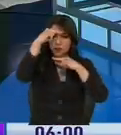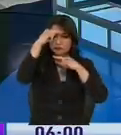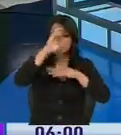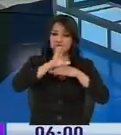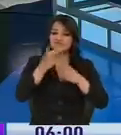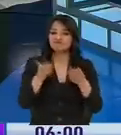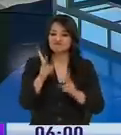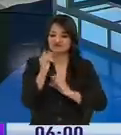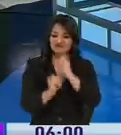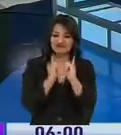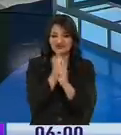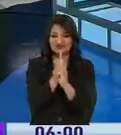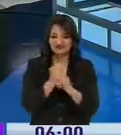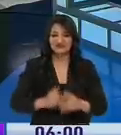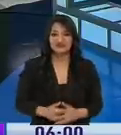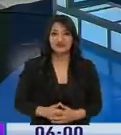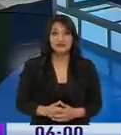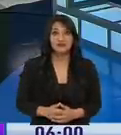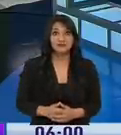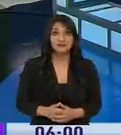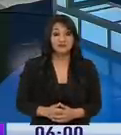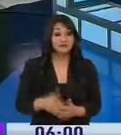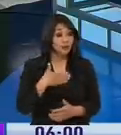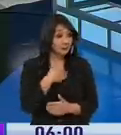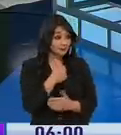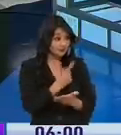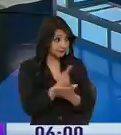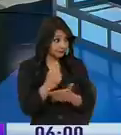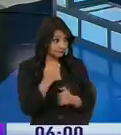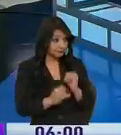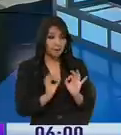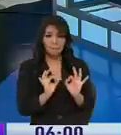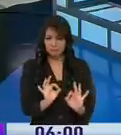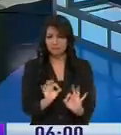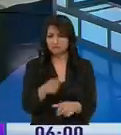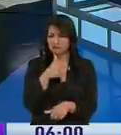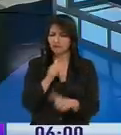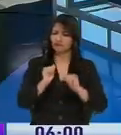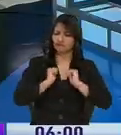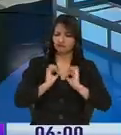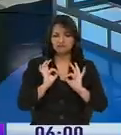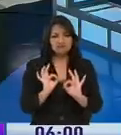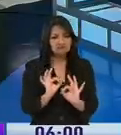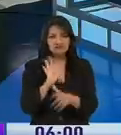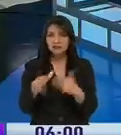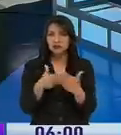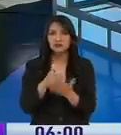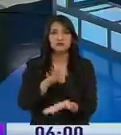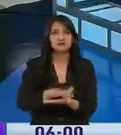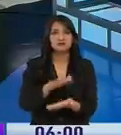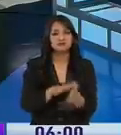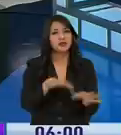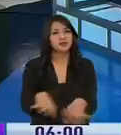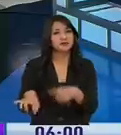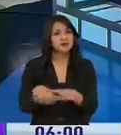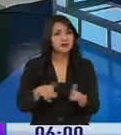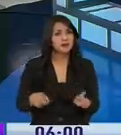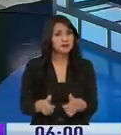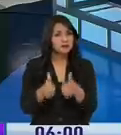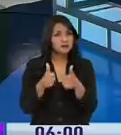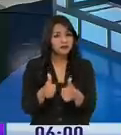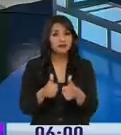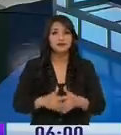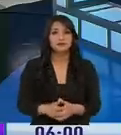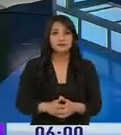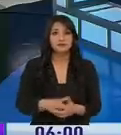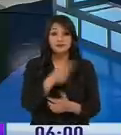nacional y también internacional. ¿Qué tal su fin de semana? ¿Estuvo bueno? Sí, bien. ¿Descansó? Descansado, sí. Qué bueno. Con las actividades, pero sí. Pero hizo lo suyo,